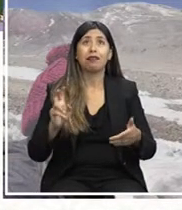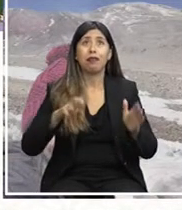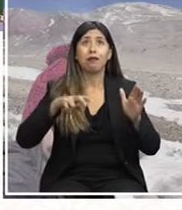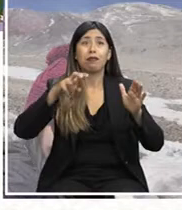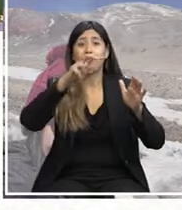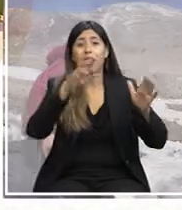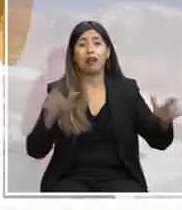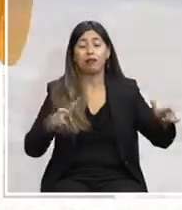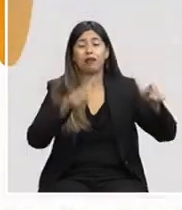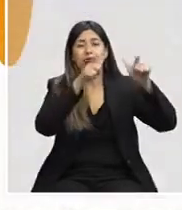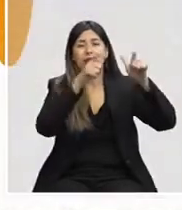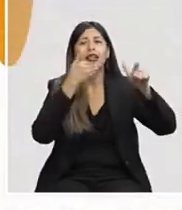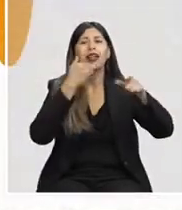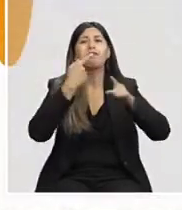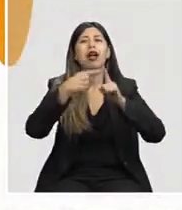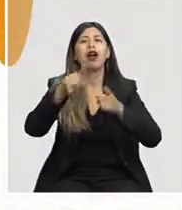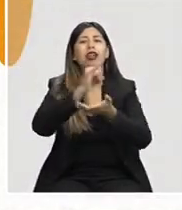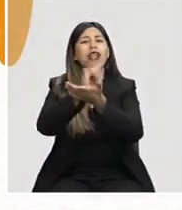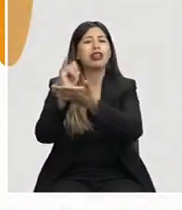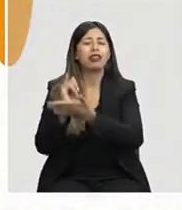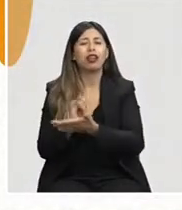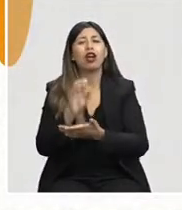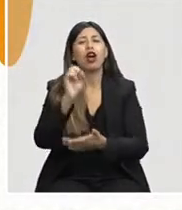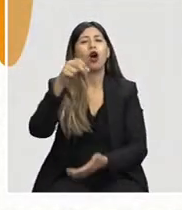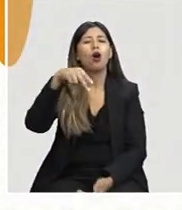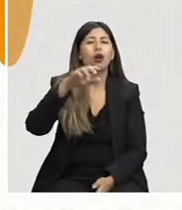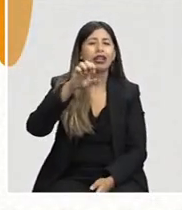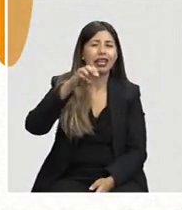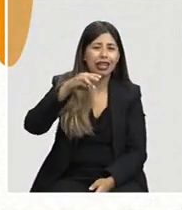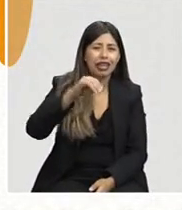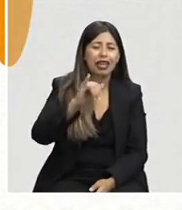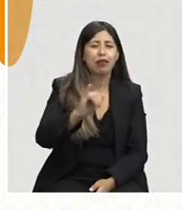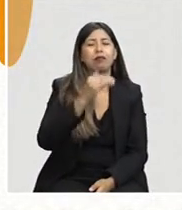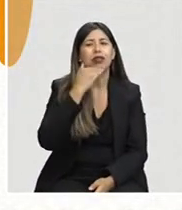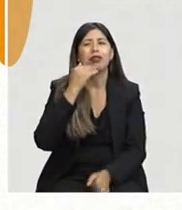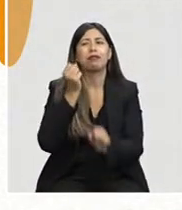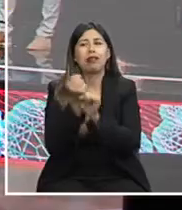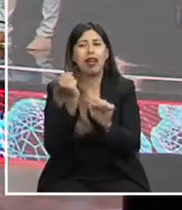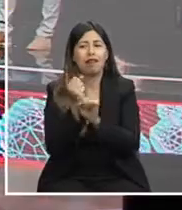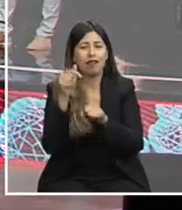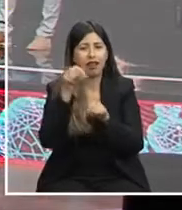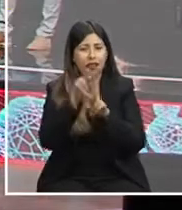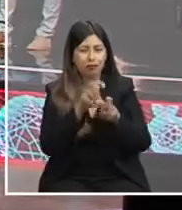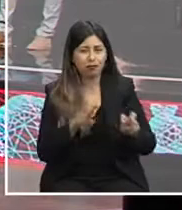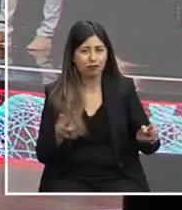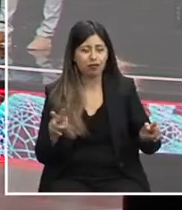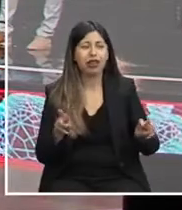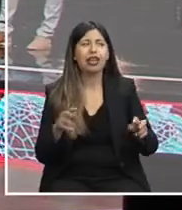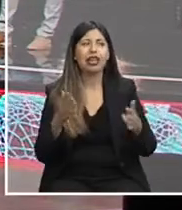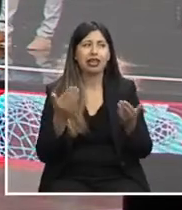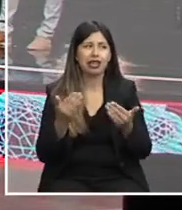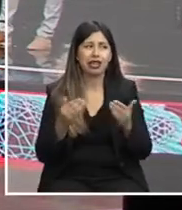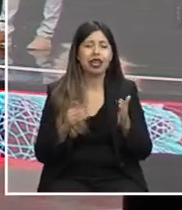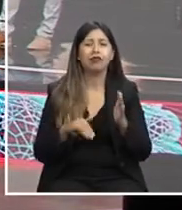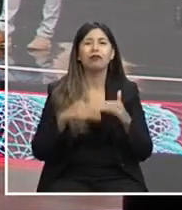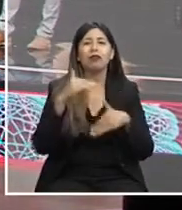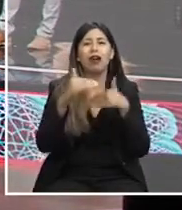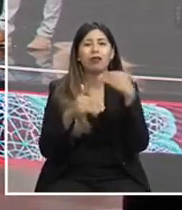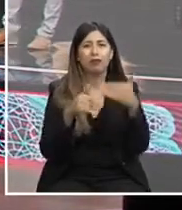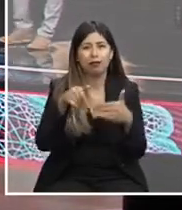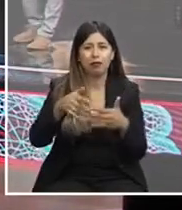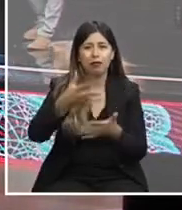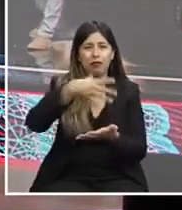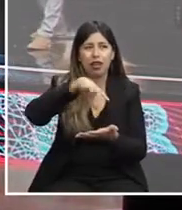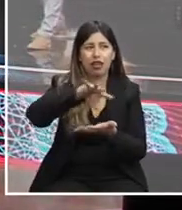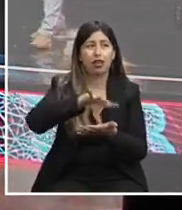Sigidén. Además, hay otras instituciones en Chile como NEMI o Serna Geomin también haciendo este trabajo y que es necesario incrementar como país.